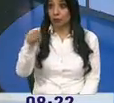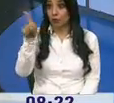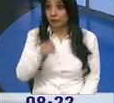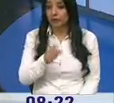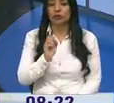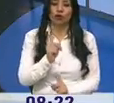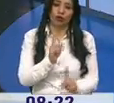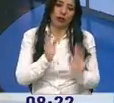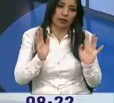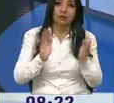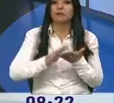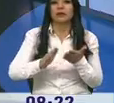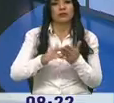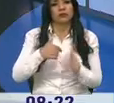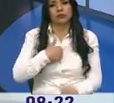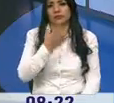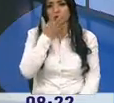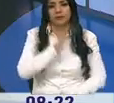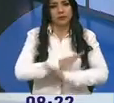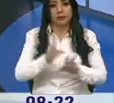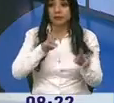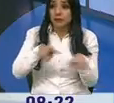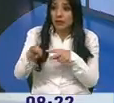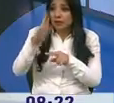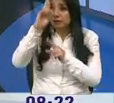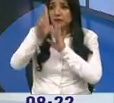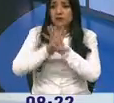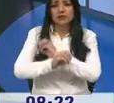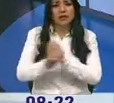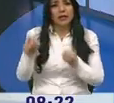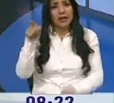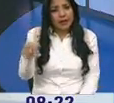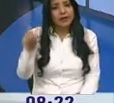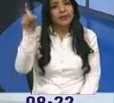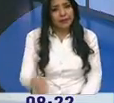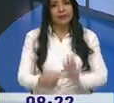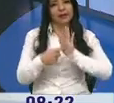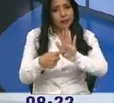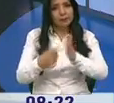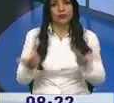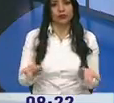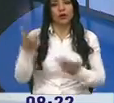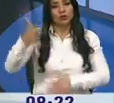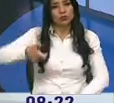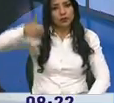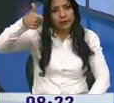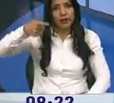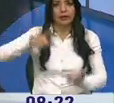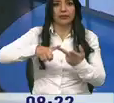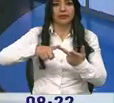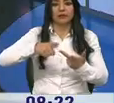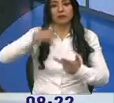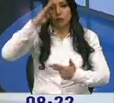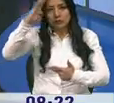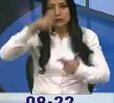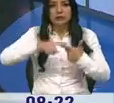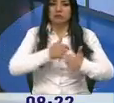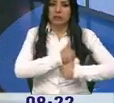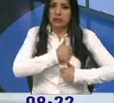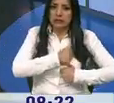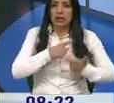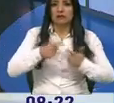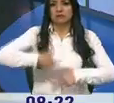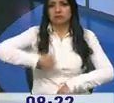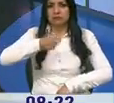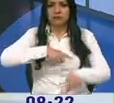indigna, perdón que les diga, a mí me indigna, porque ellos tienen que dar el ejemplo. La policía, los militares, los agentes civiles de